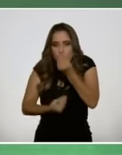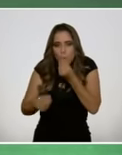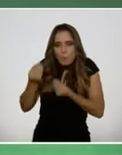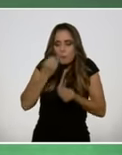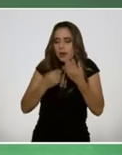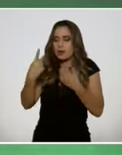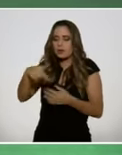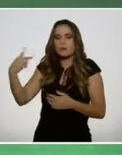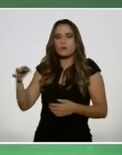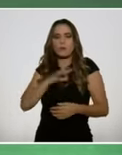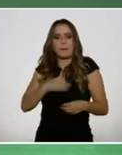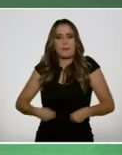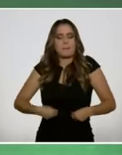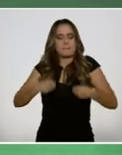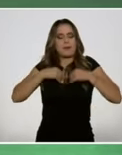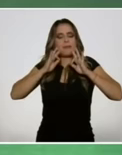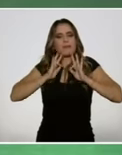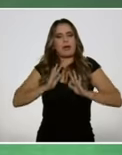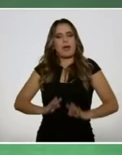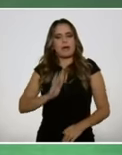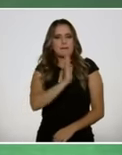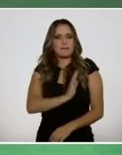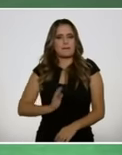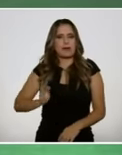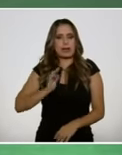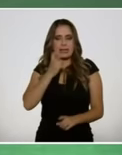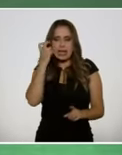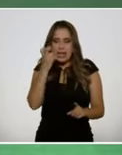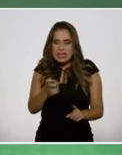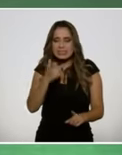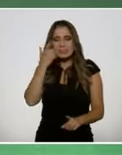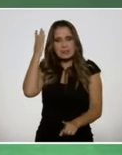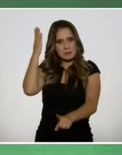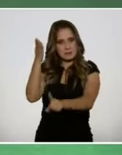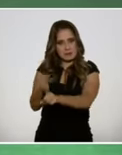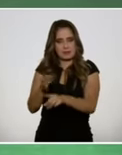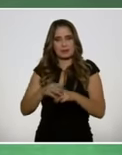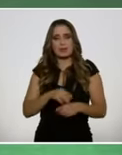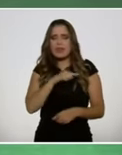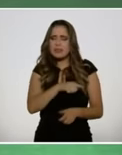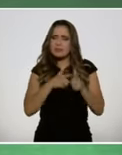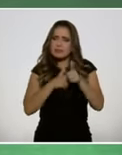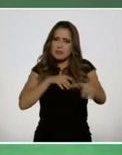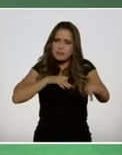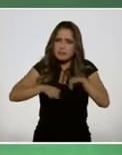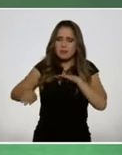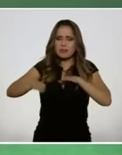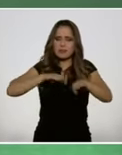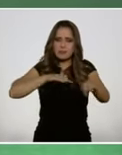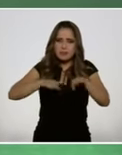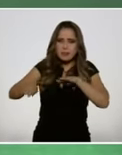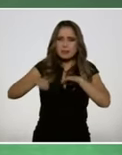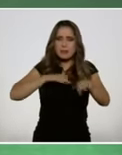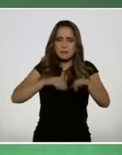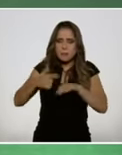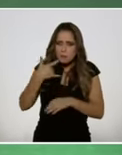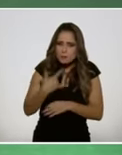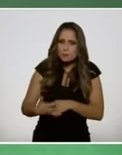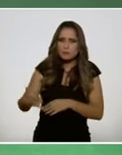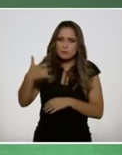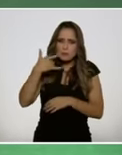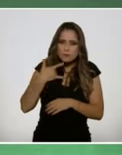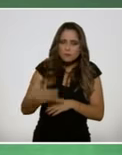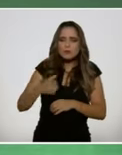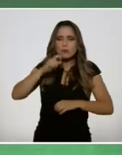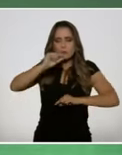donde todos puedan vivir en bienestar. Emprendió con entusiasmo sin paralelo esa colosal tarea a partir de la cual